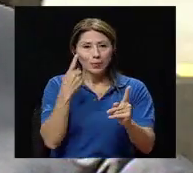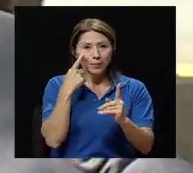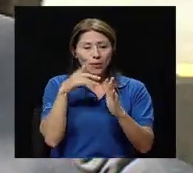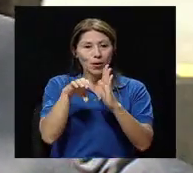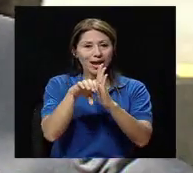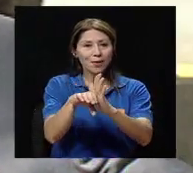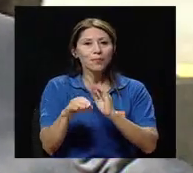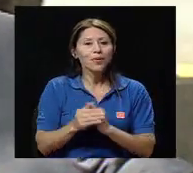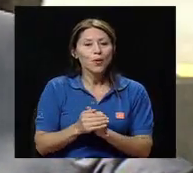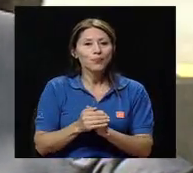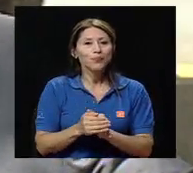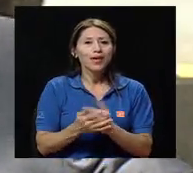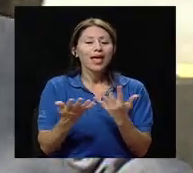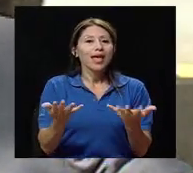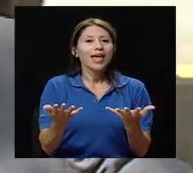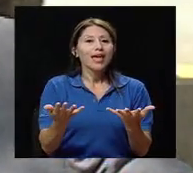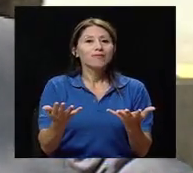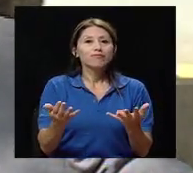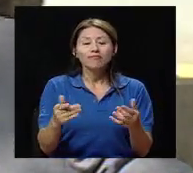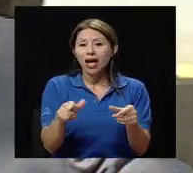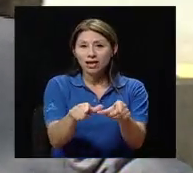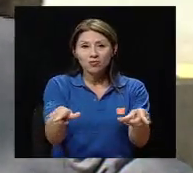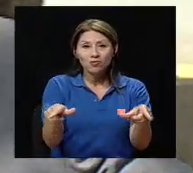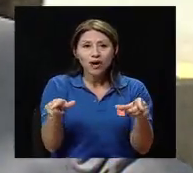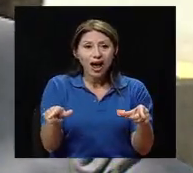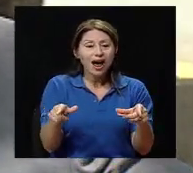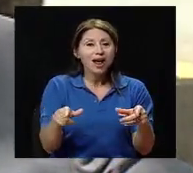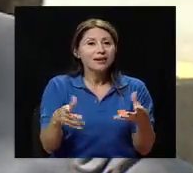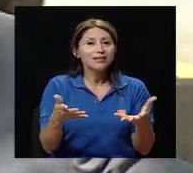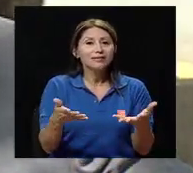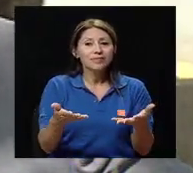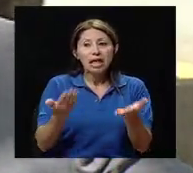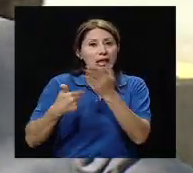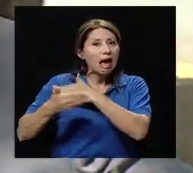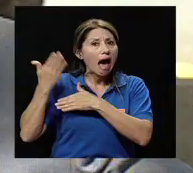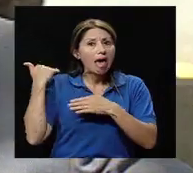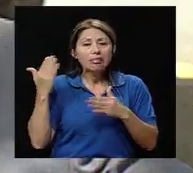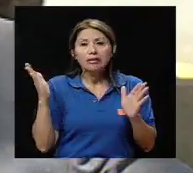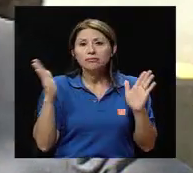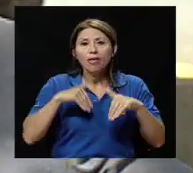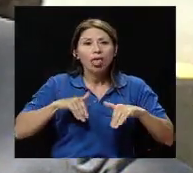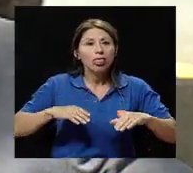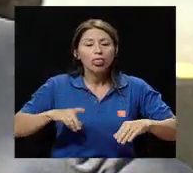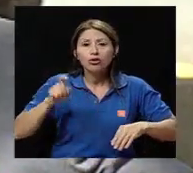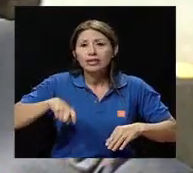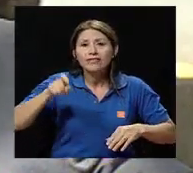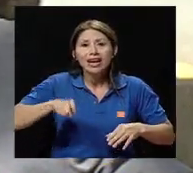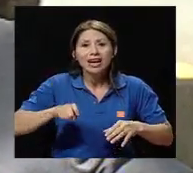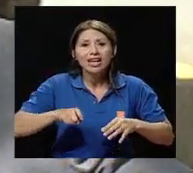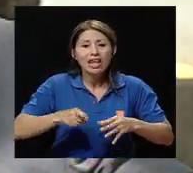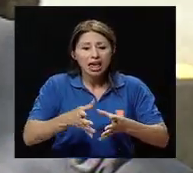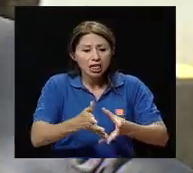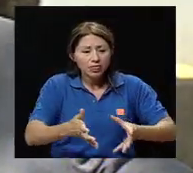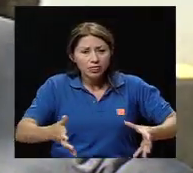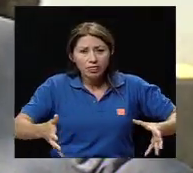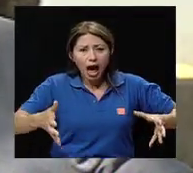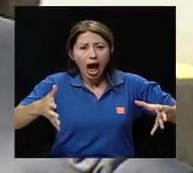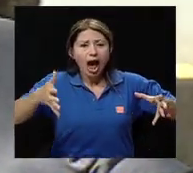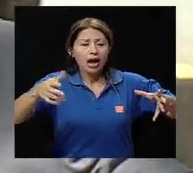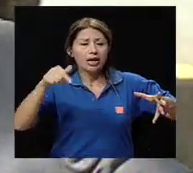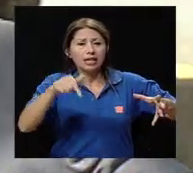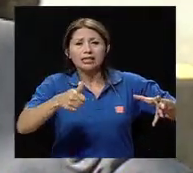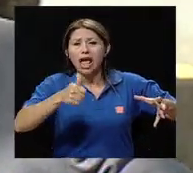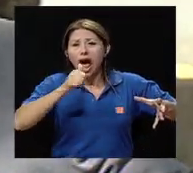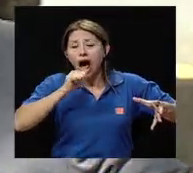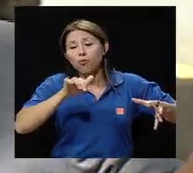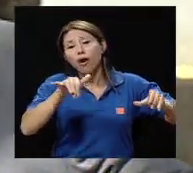ejemplo, tanques de agua, colectores que no se requerían ya y que estaban ahí durante años,